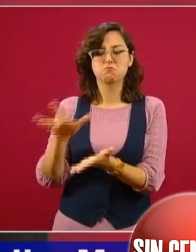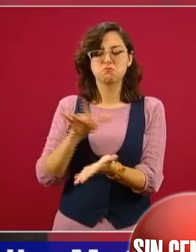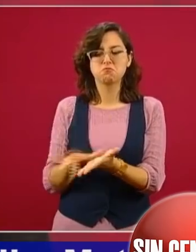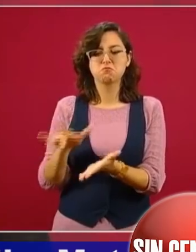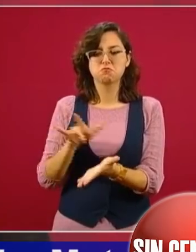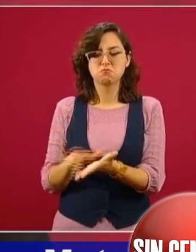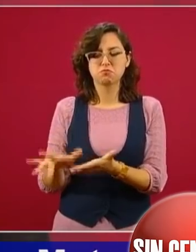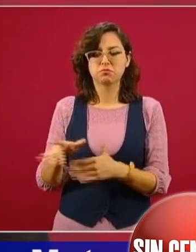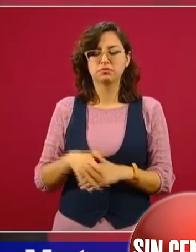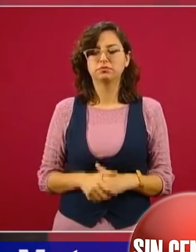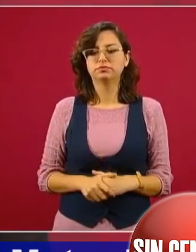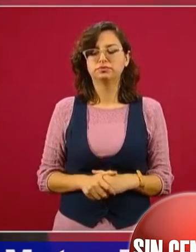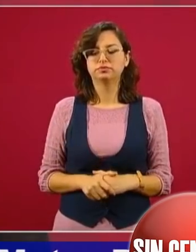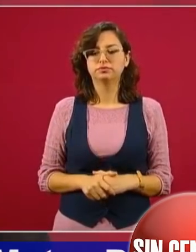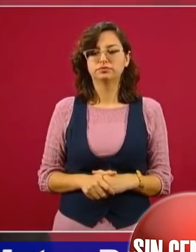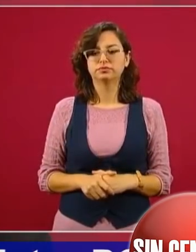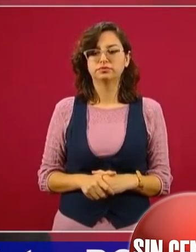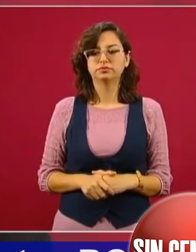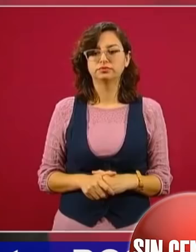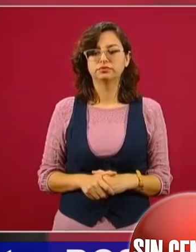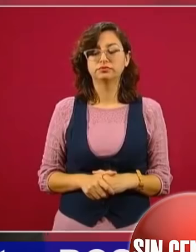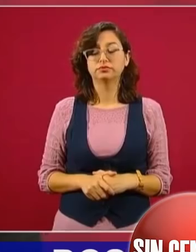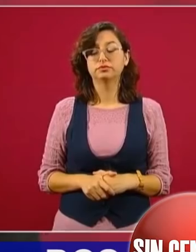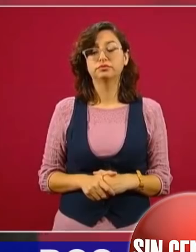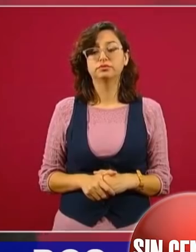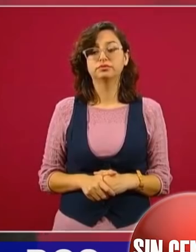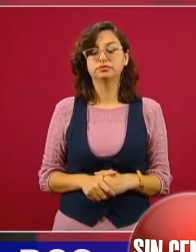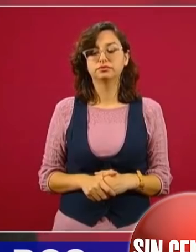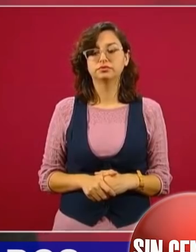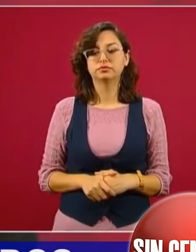Y sobre las